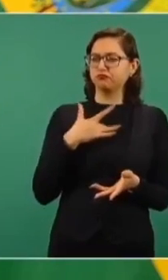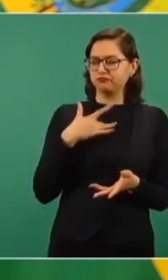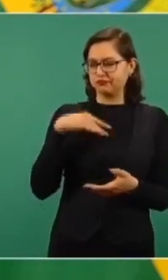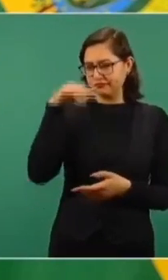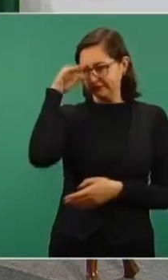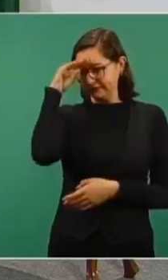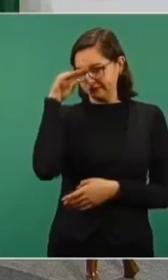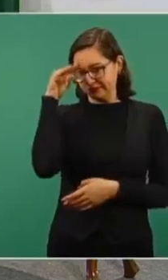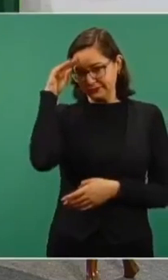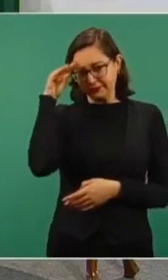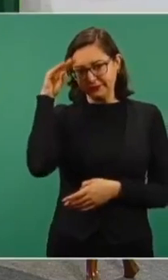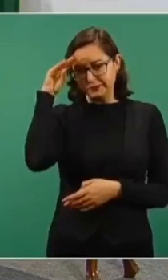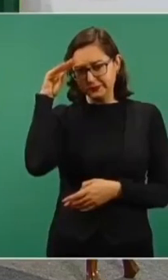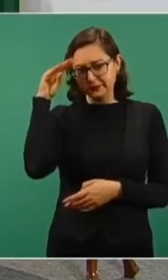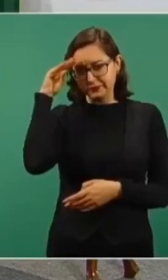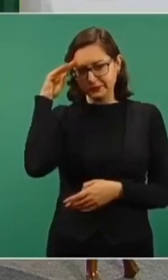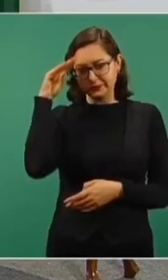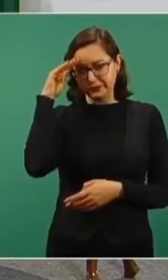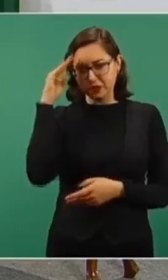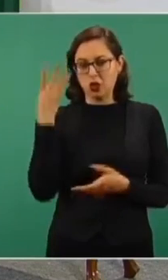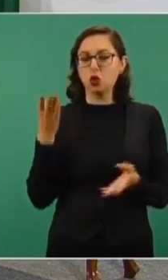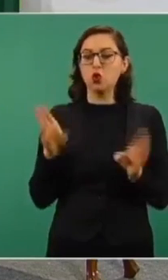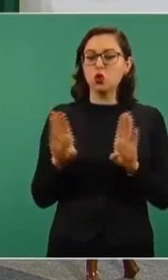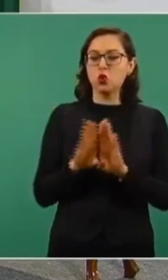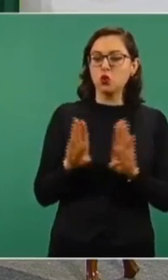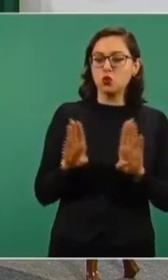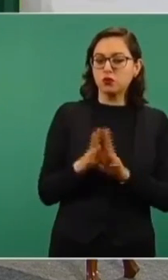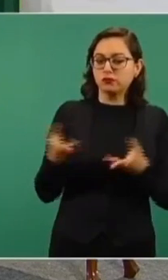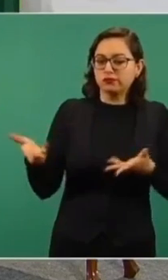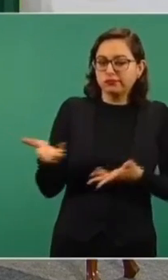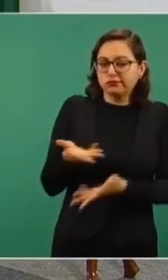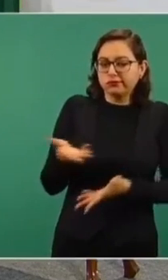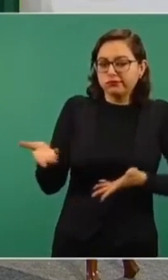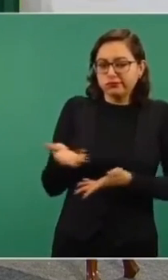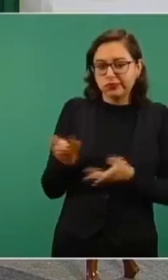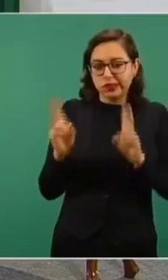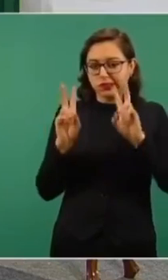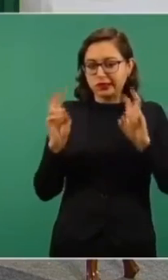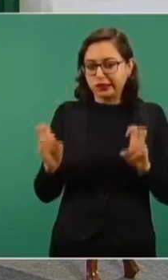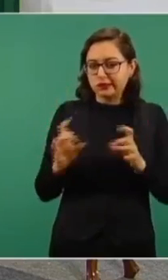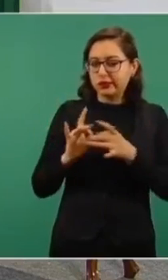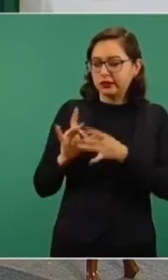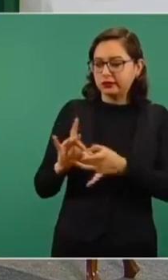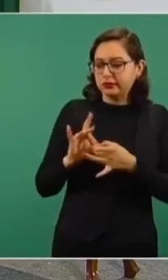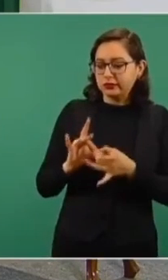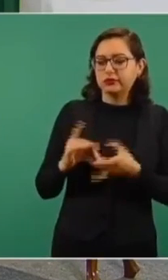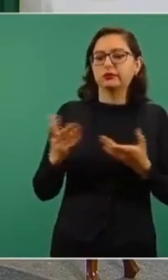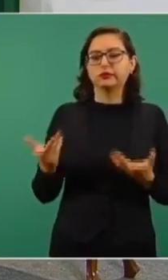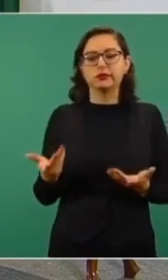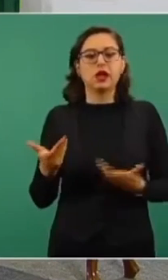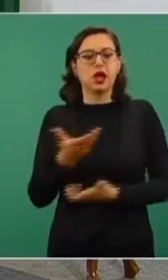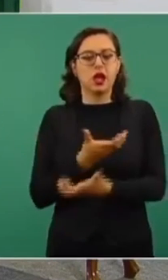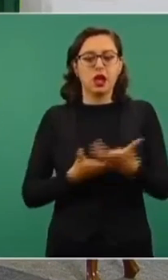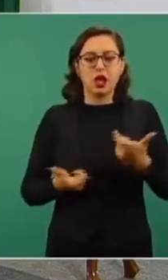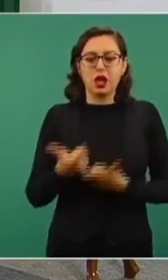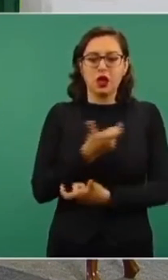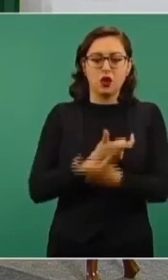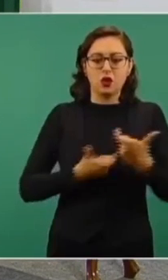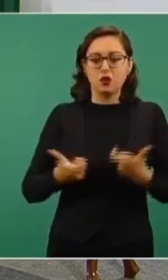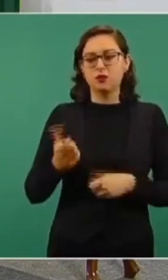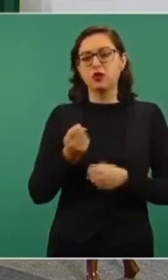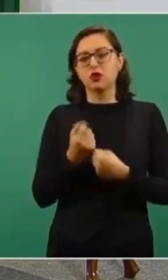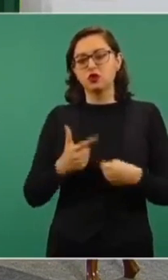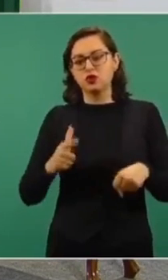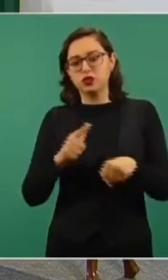análisis de los temas de cooperación en lo económico, en lo social, en lo cultural,